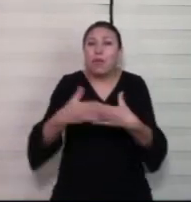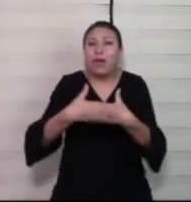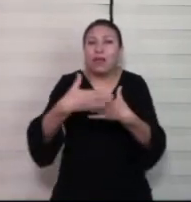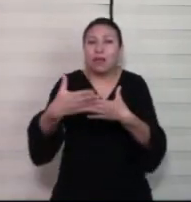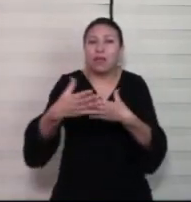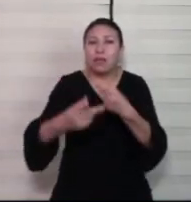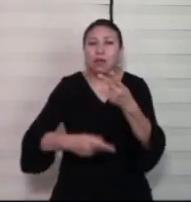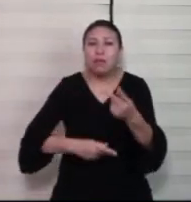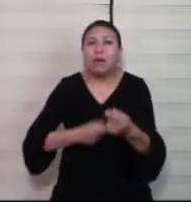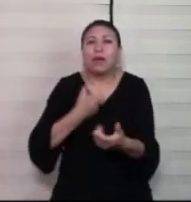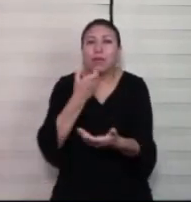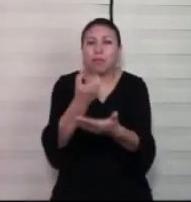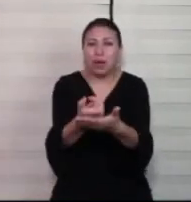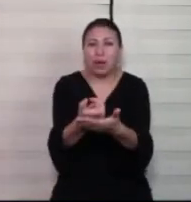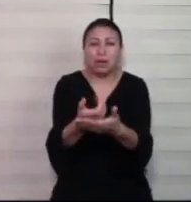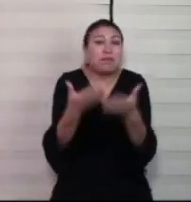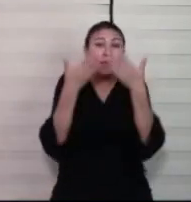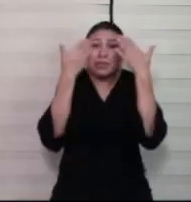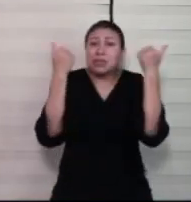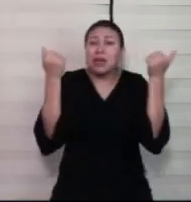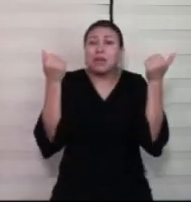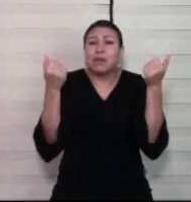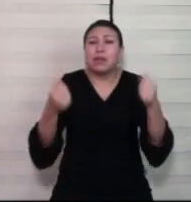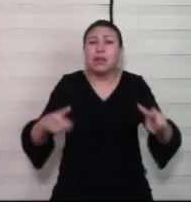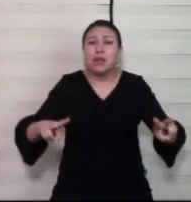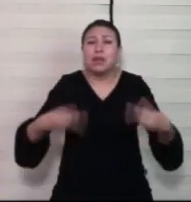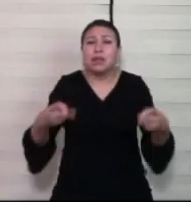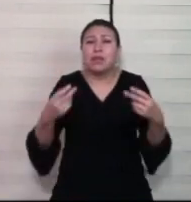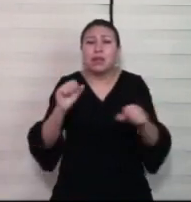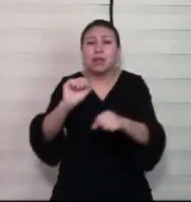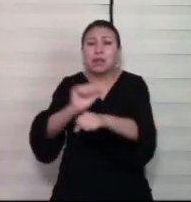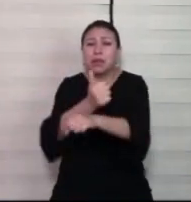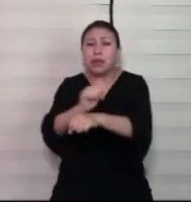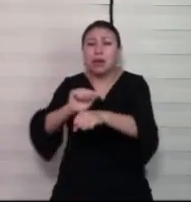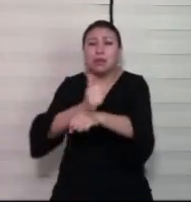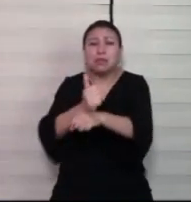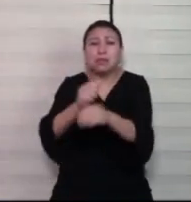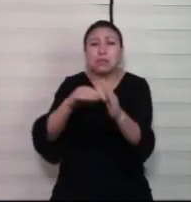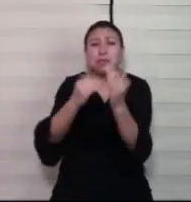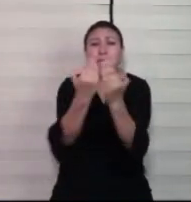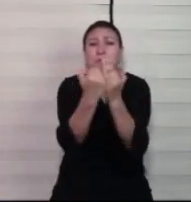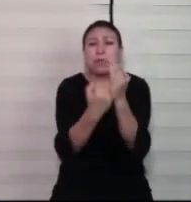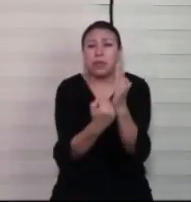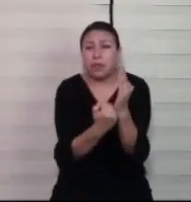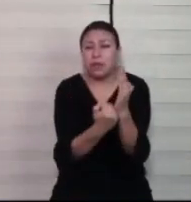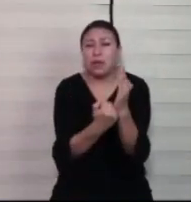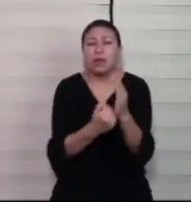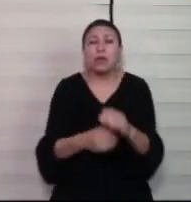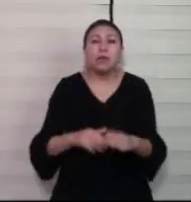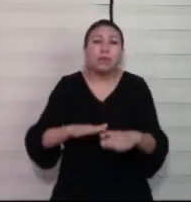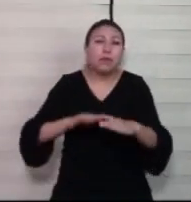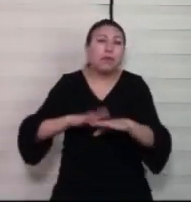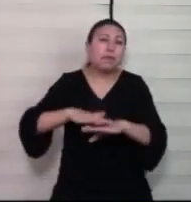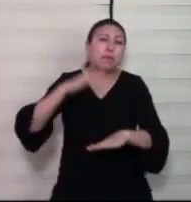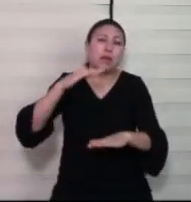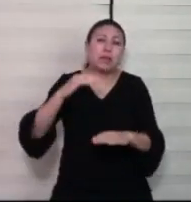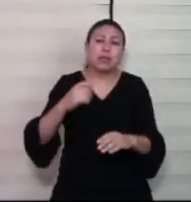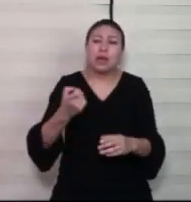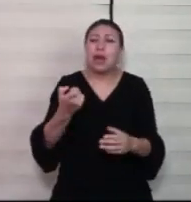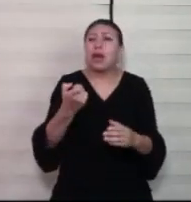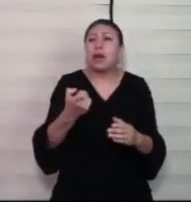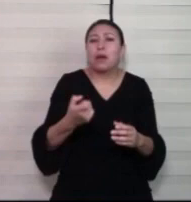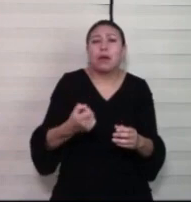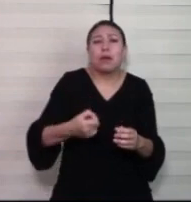saben. Las ventas de automóviles ha bajado. Y por más que ellos bajan los precios y